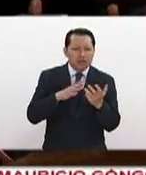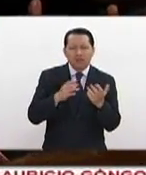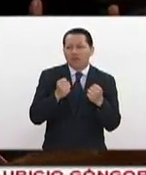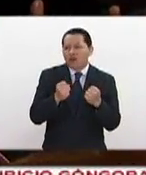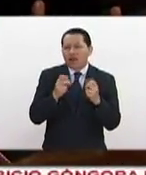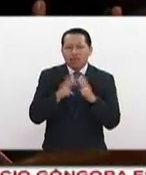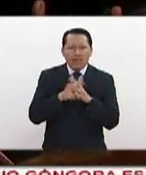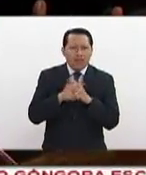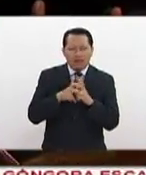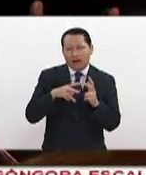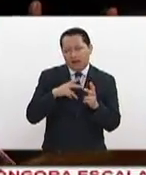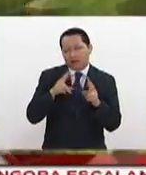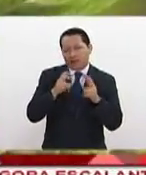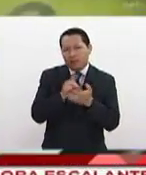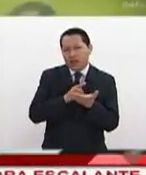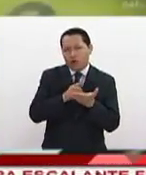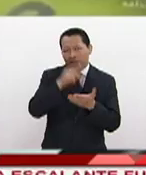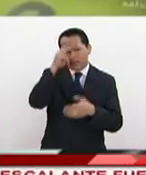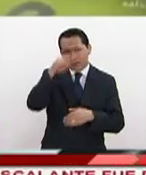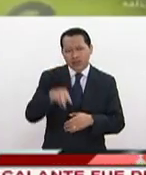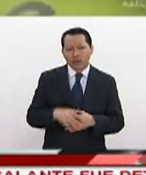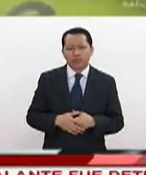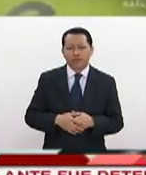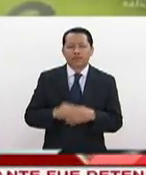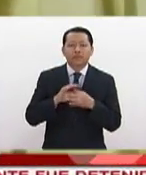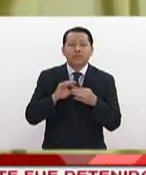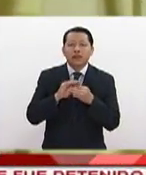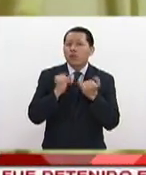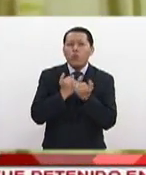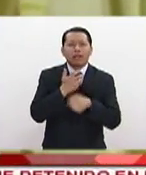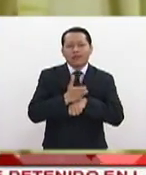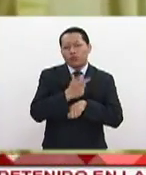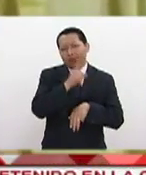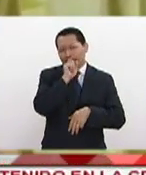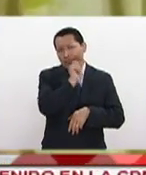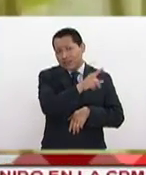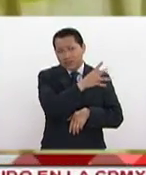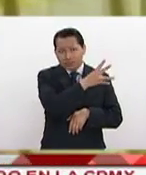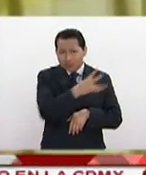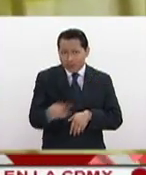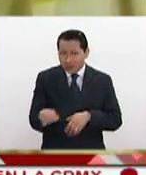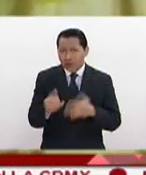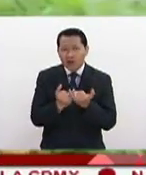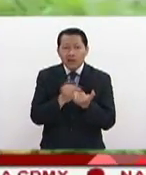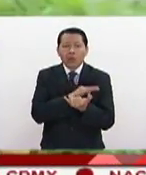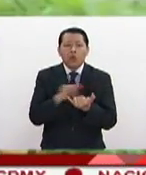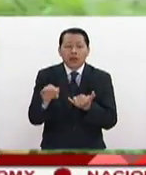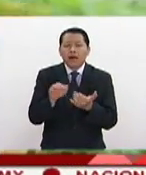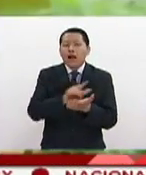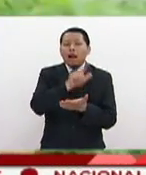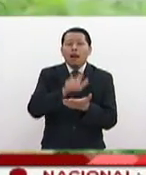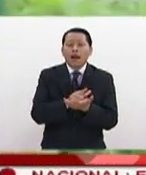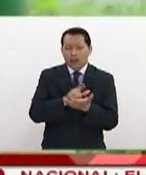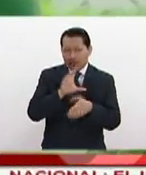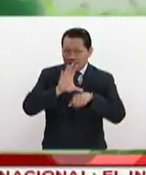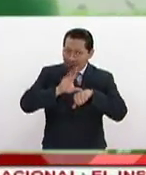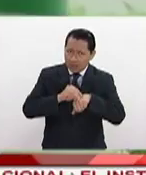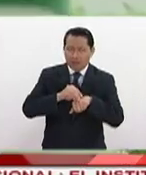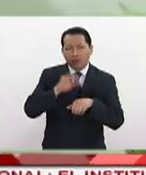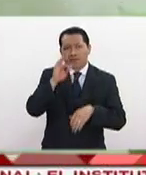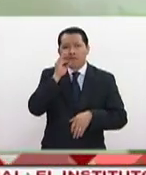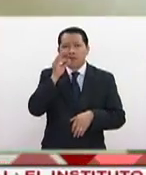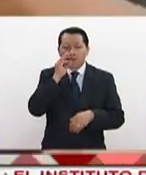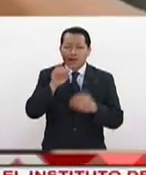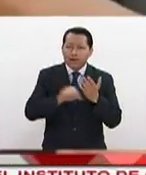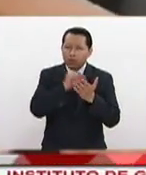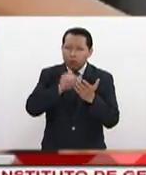inadecuado al tema de las drogas en México. Dijo que como en los Estados Unidos, aquí en México se pueden realizar ejercicios legalizando la marihuana en algunos puntos